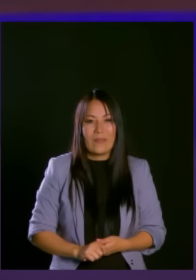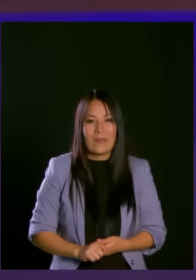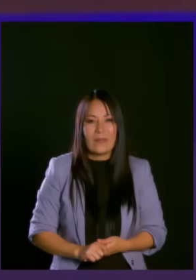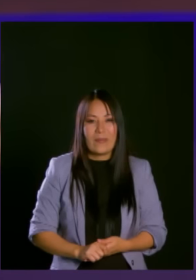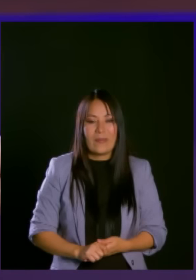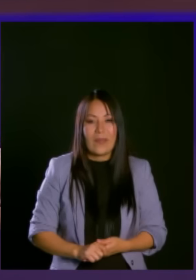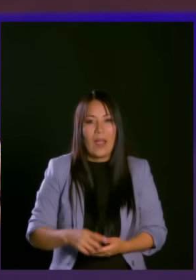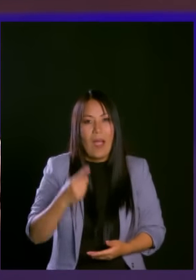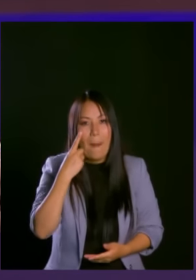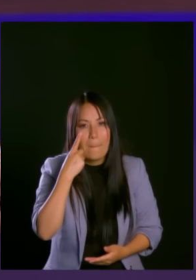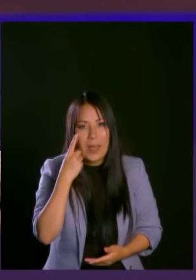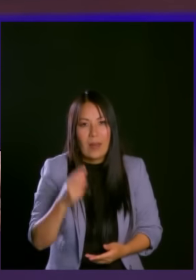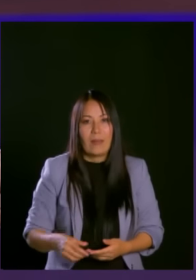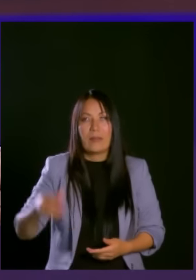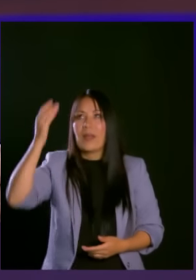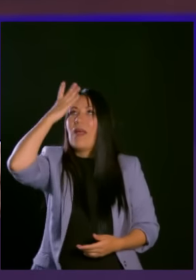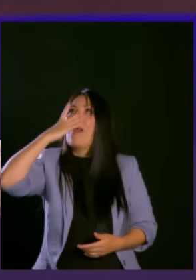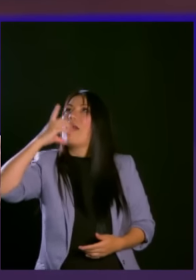Lo que le dijo a Moisés,